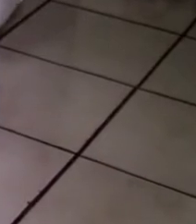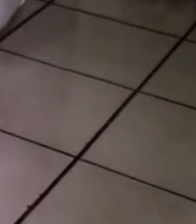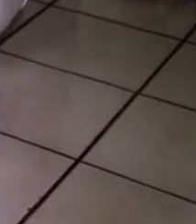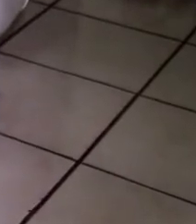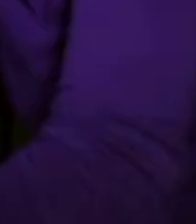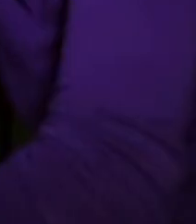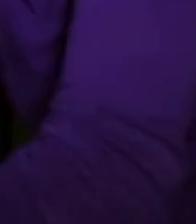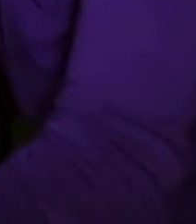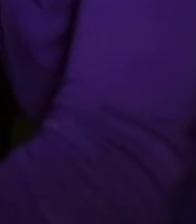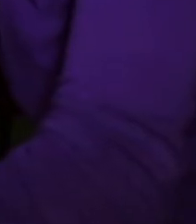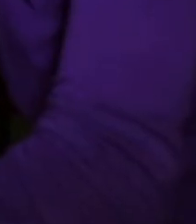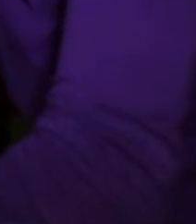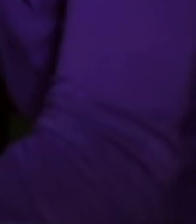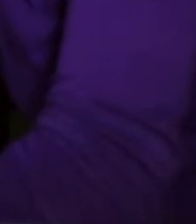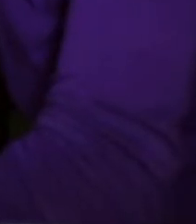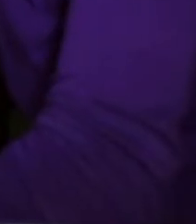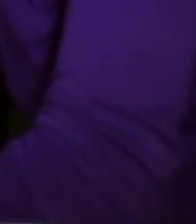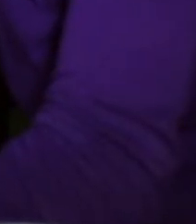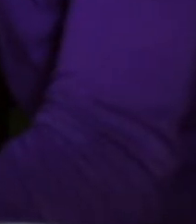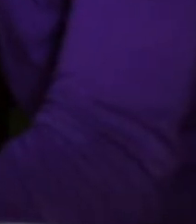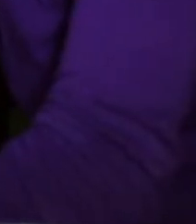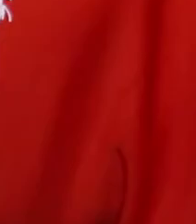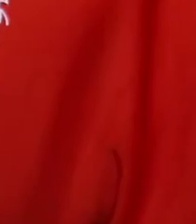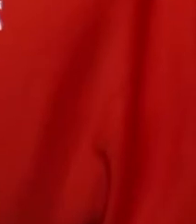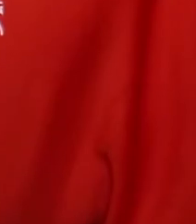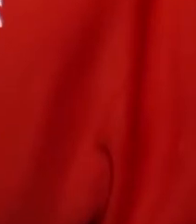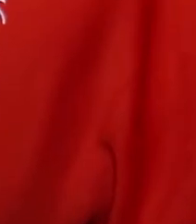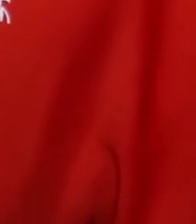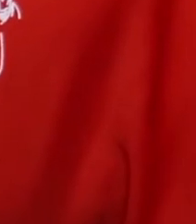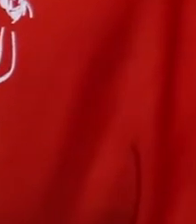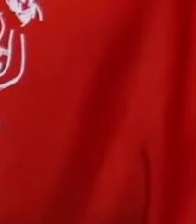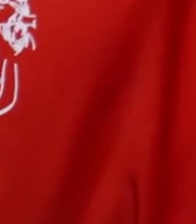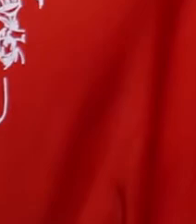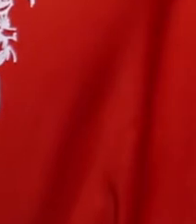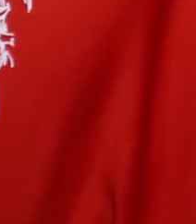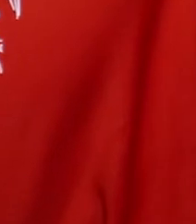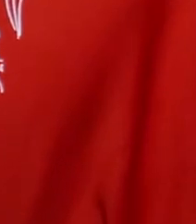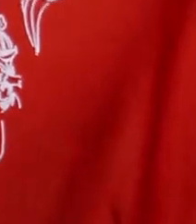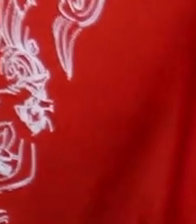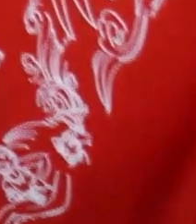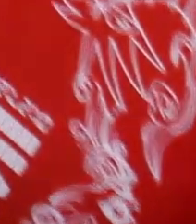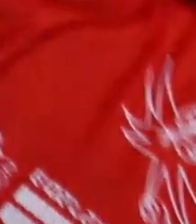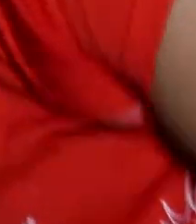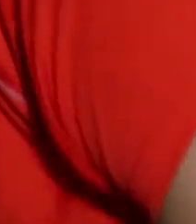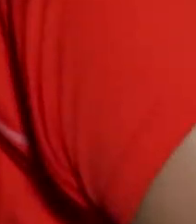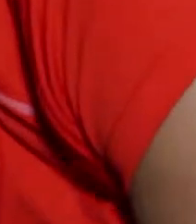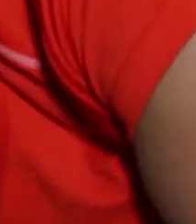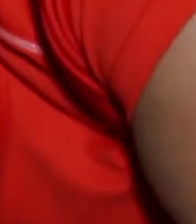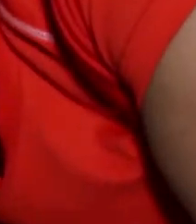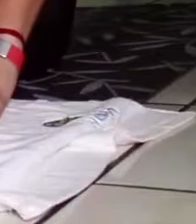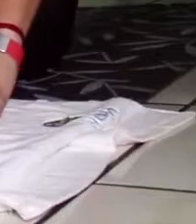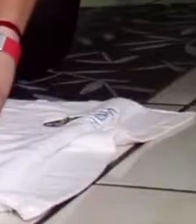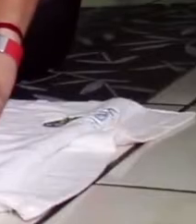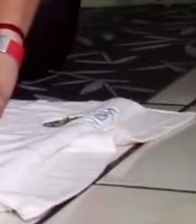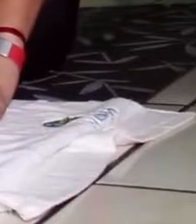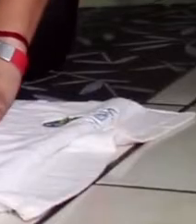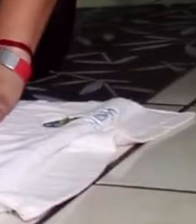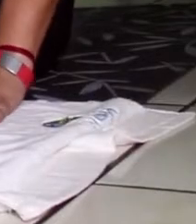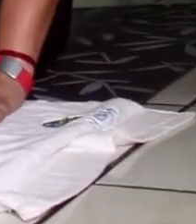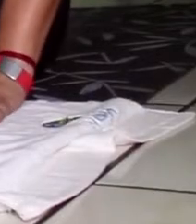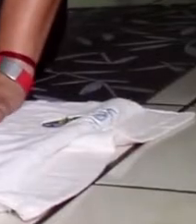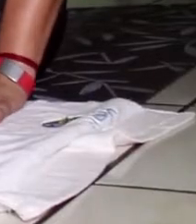Tuvo una lesión hace tiempillo y esa es la que a veces le molesta. 10, 9.